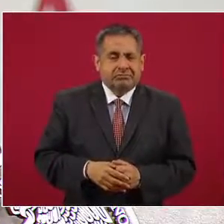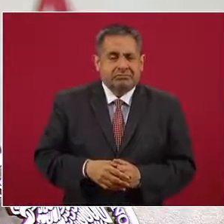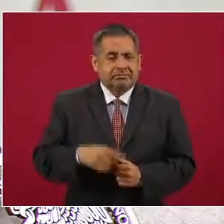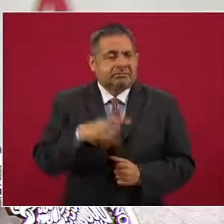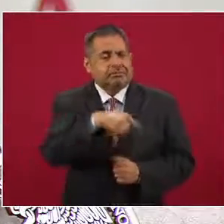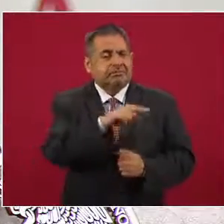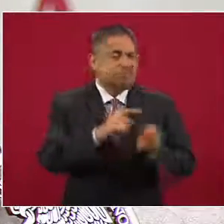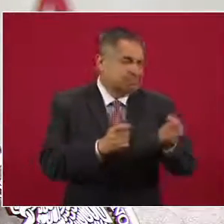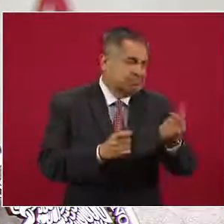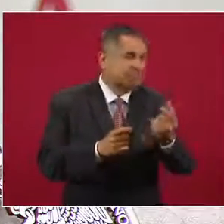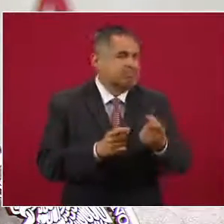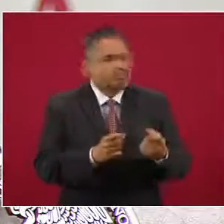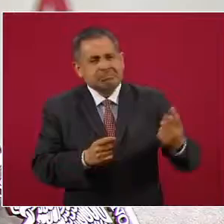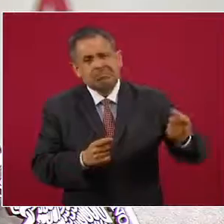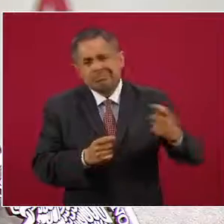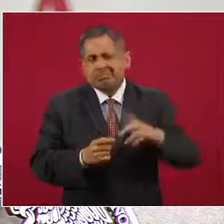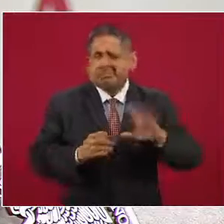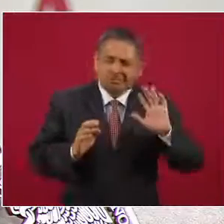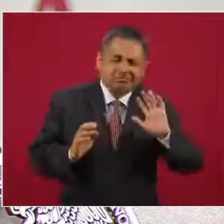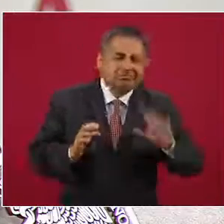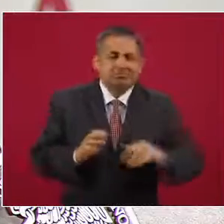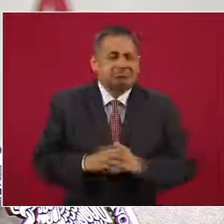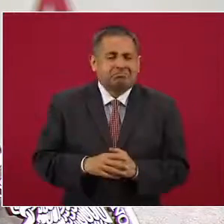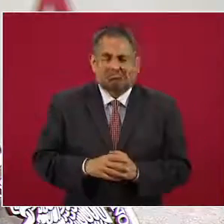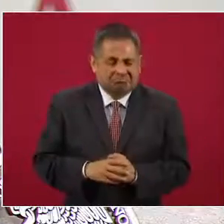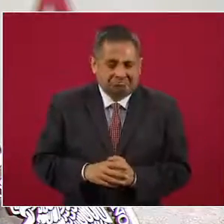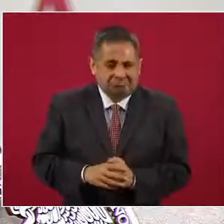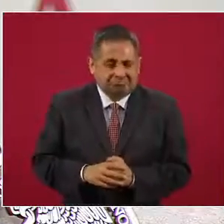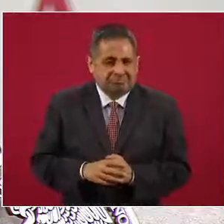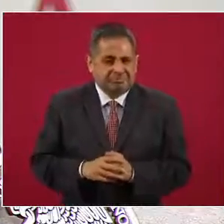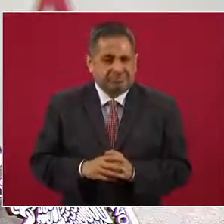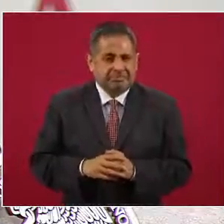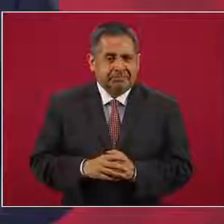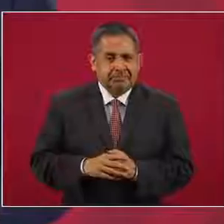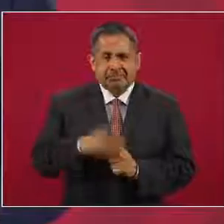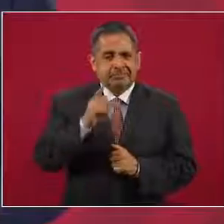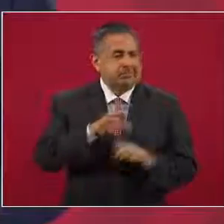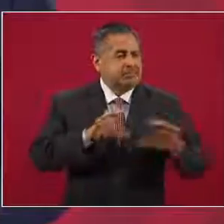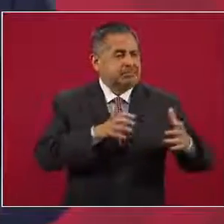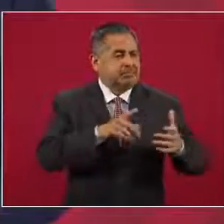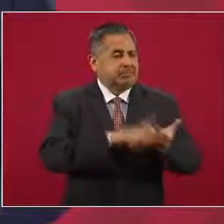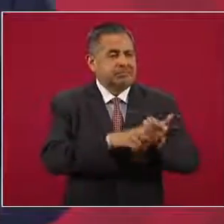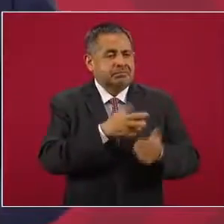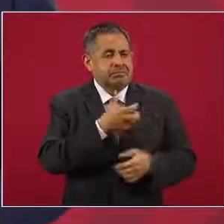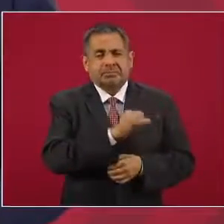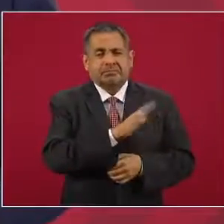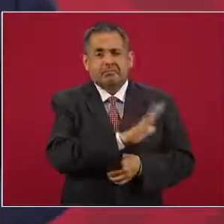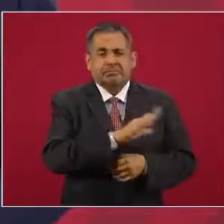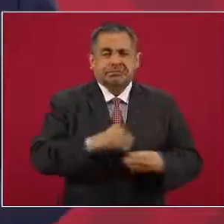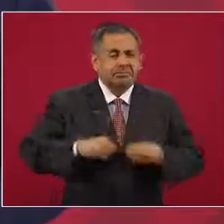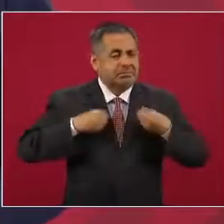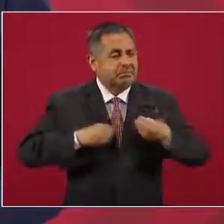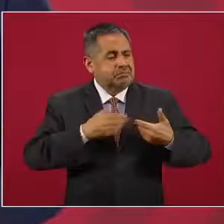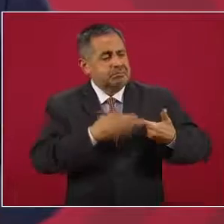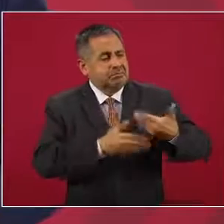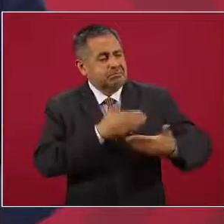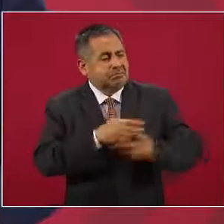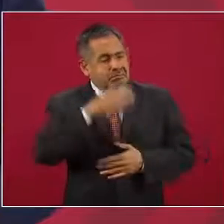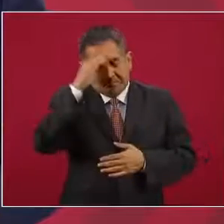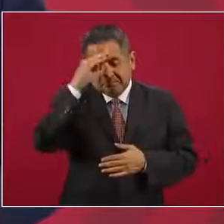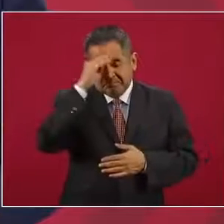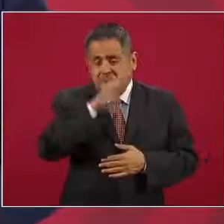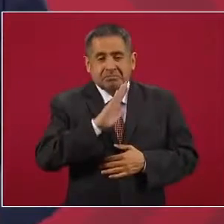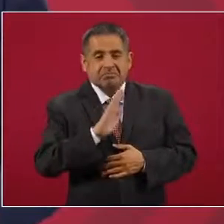Pueden haber excepciones, pero es un estilo, es una forma de